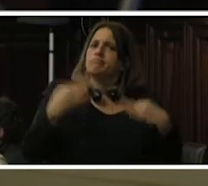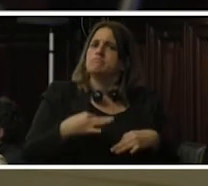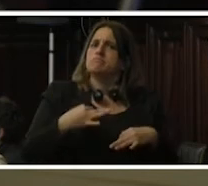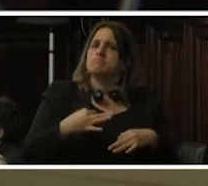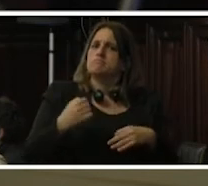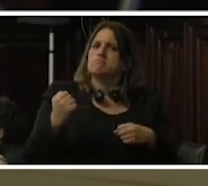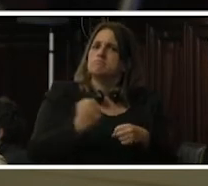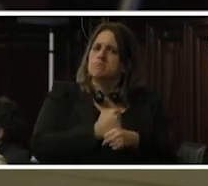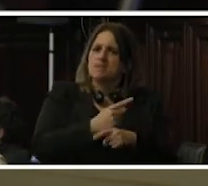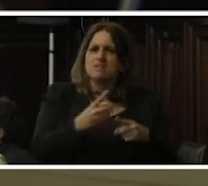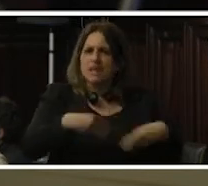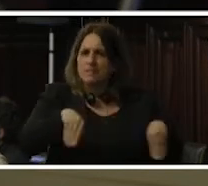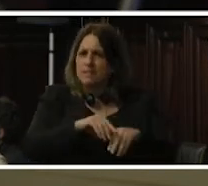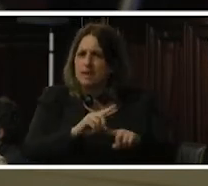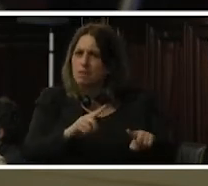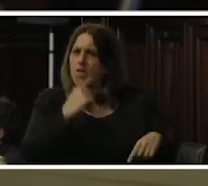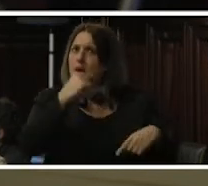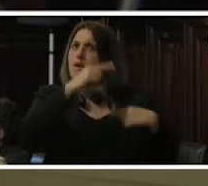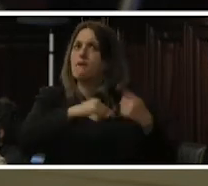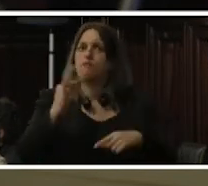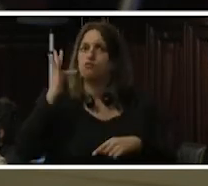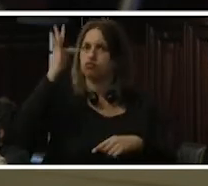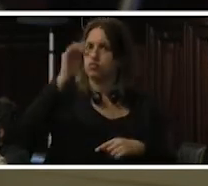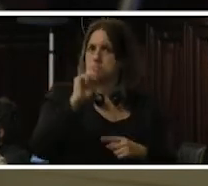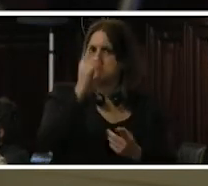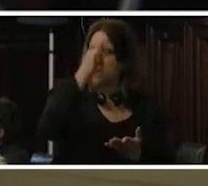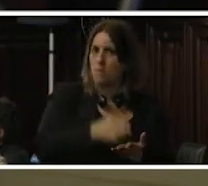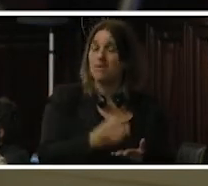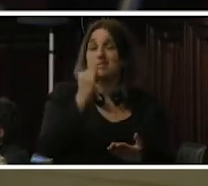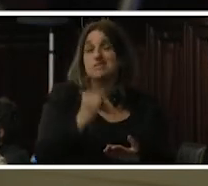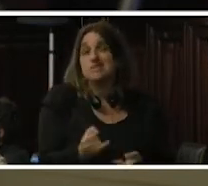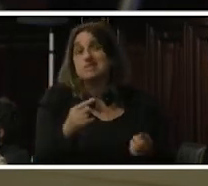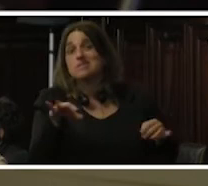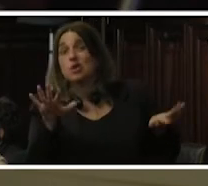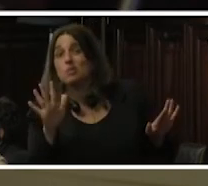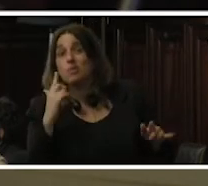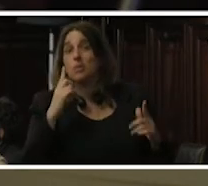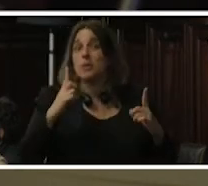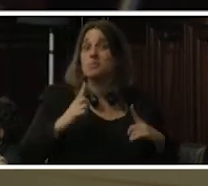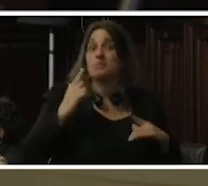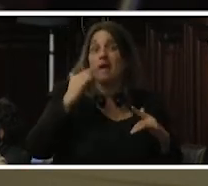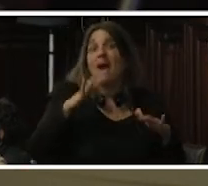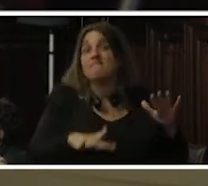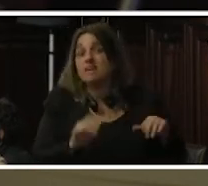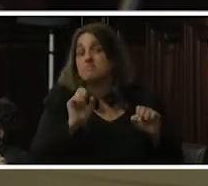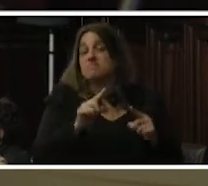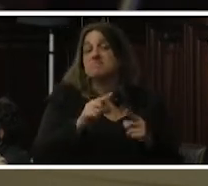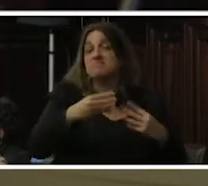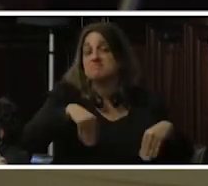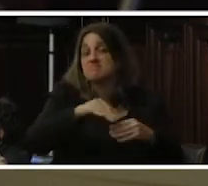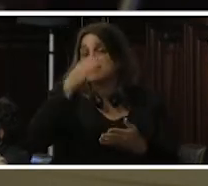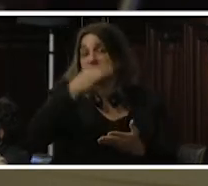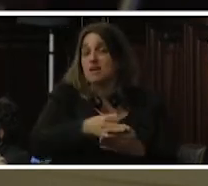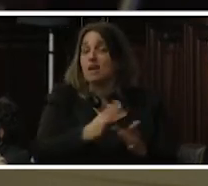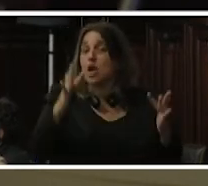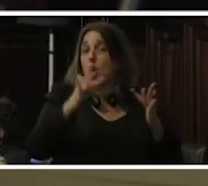esos territorios sean a perpetuidad de estos pueblos, sino que estarían condicionados esos territorios a que entren